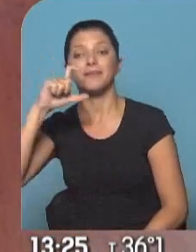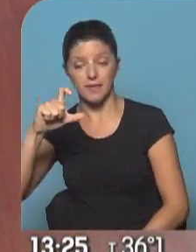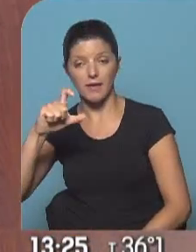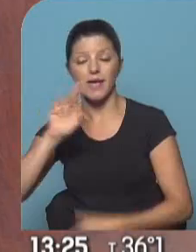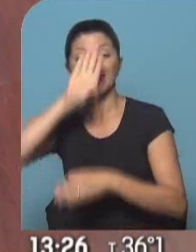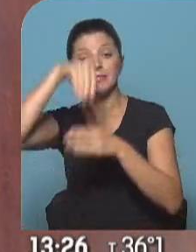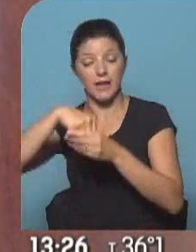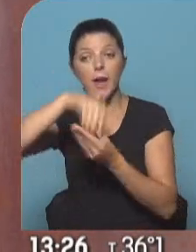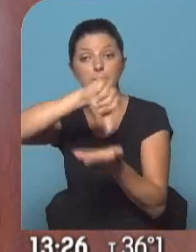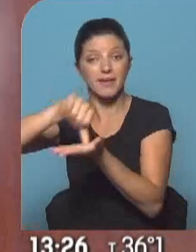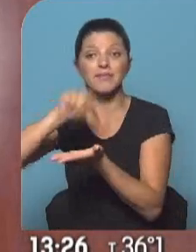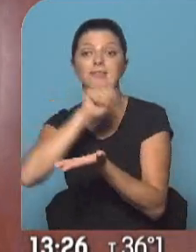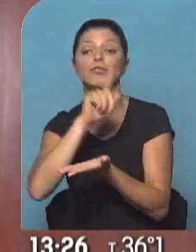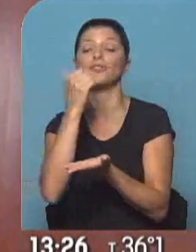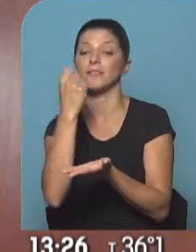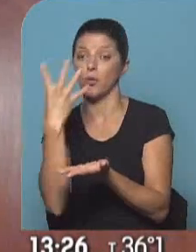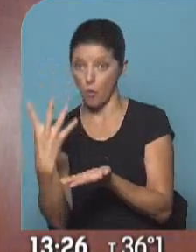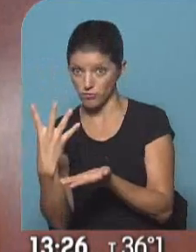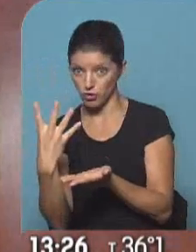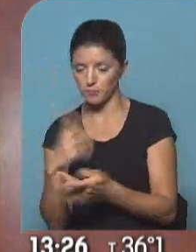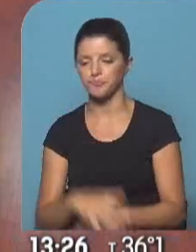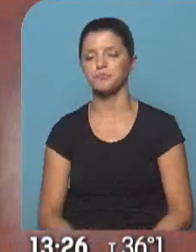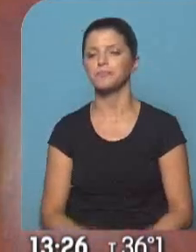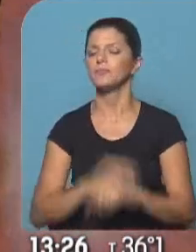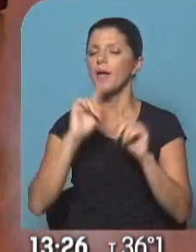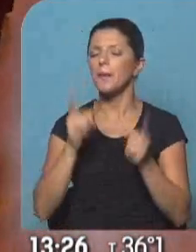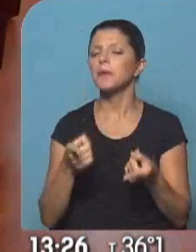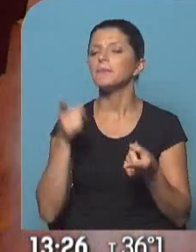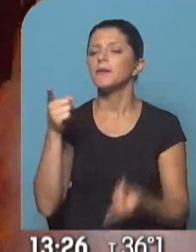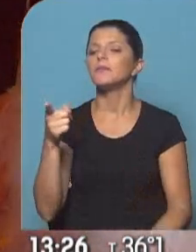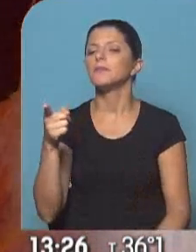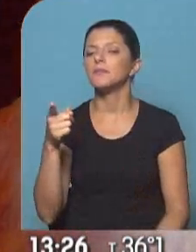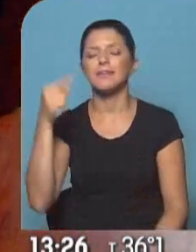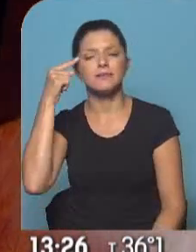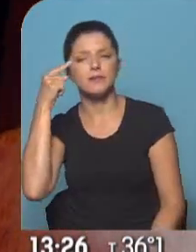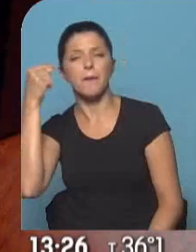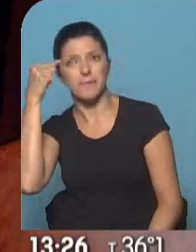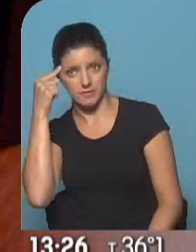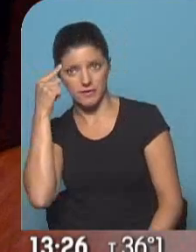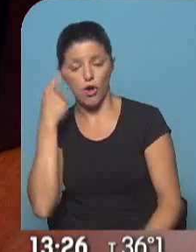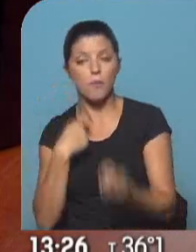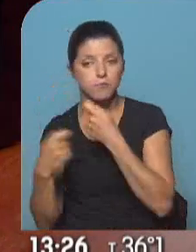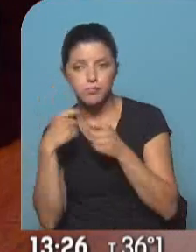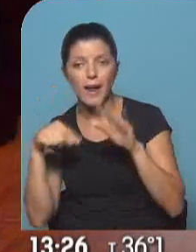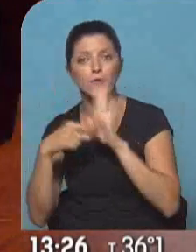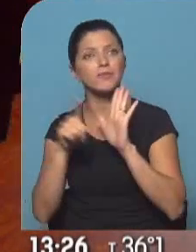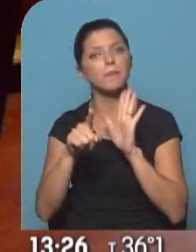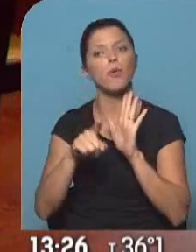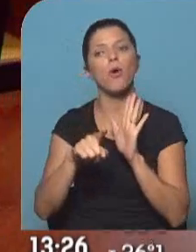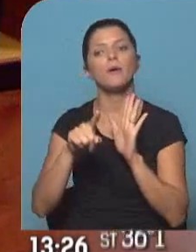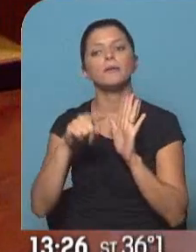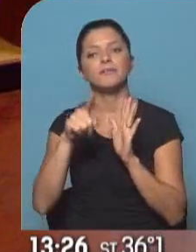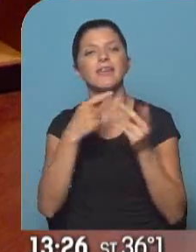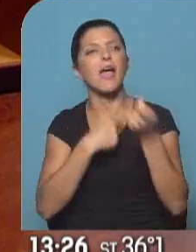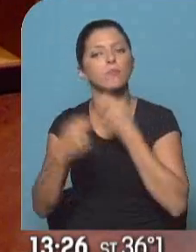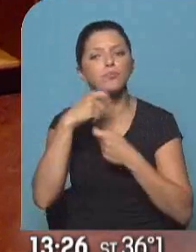otra parte también hay nuevas experiencias. China viene cómo lidiar con reglas ante un capitalismo de Estado, por ejemplo.